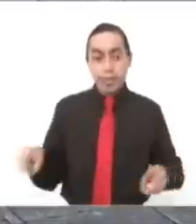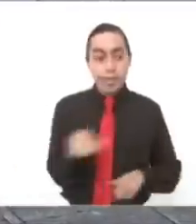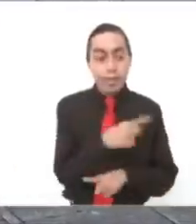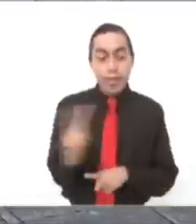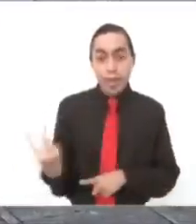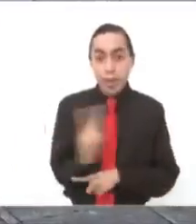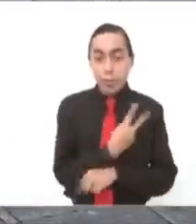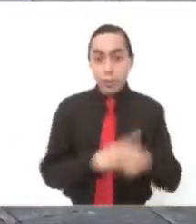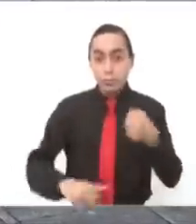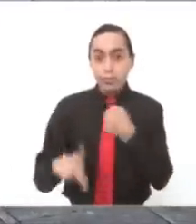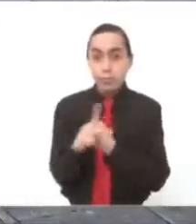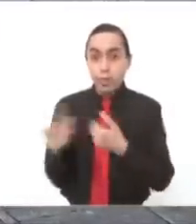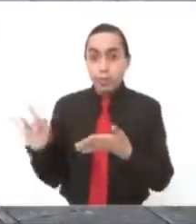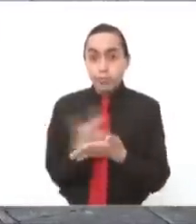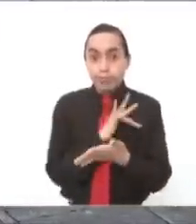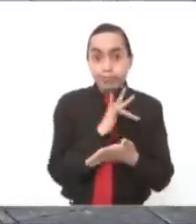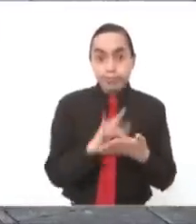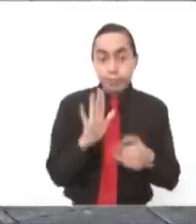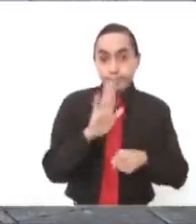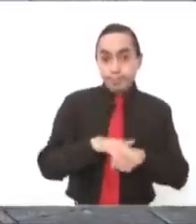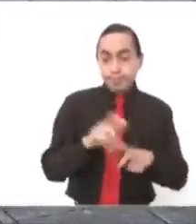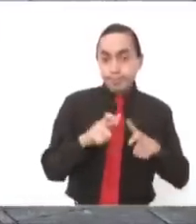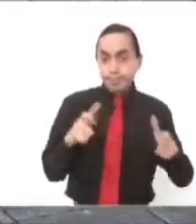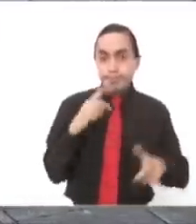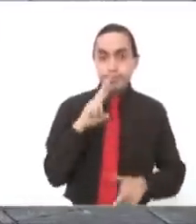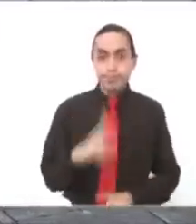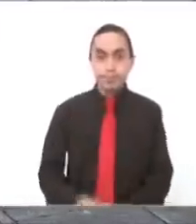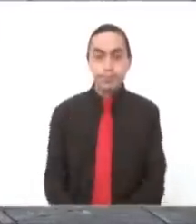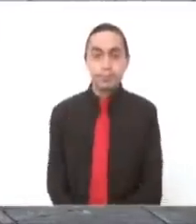de los dos países es cada vez más prominente.